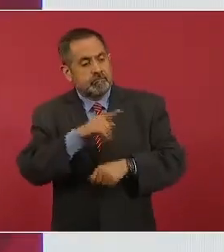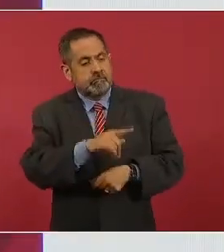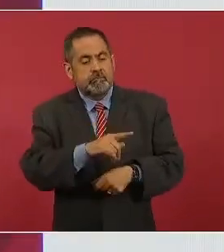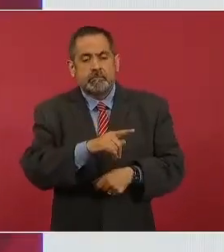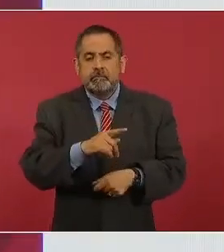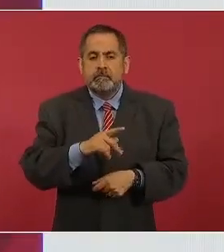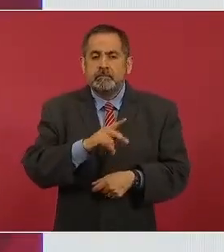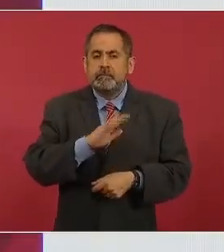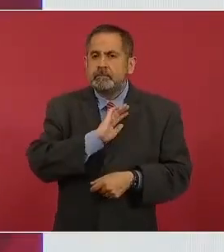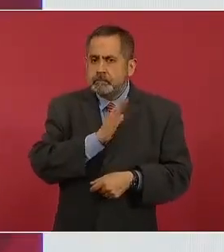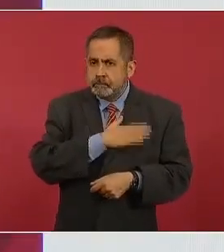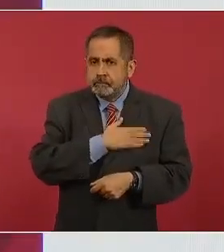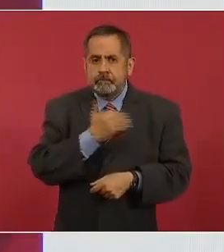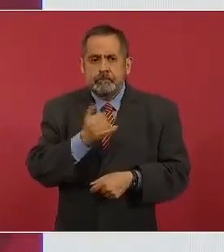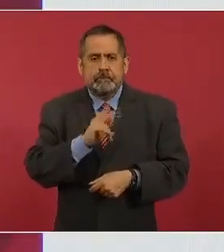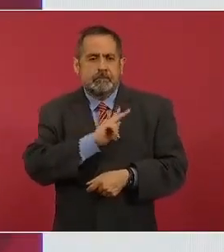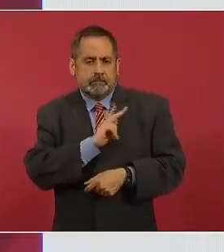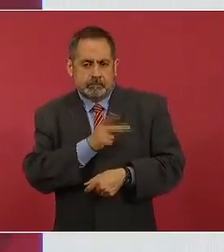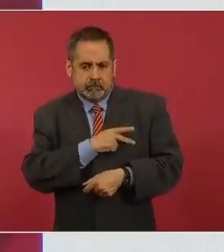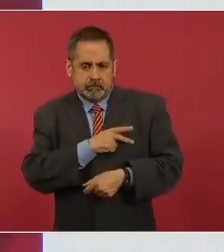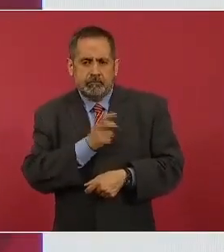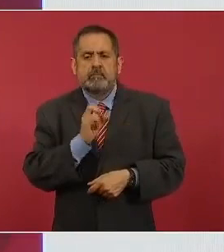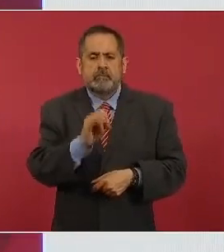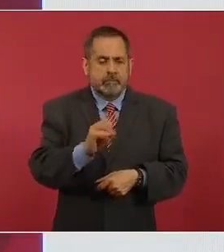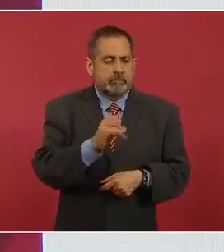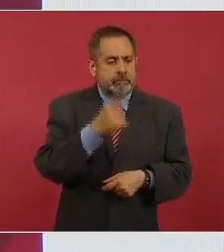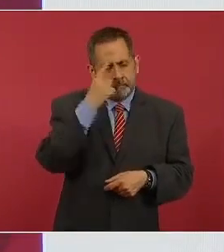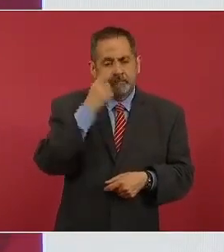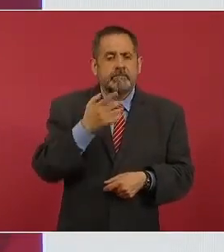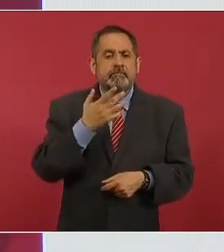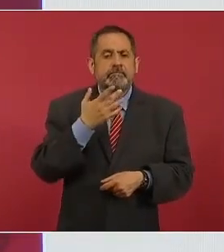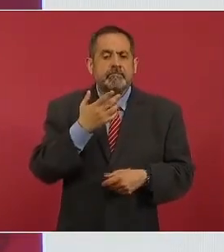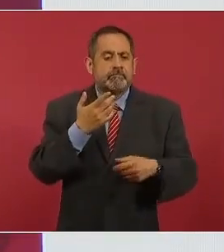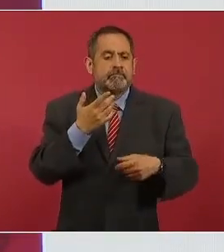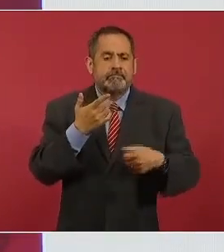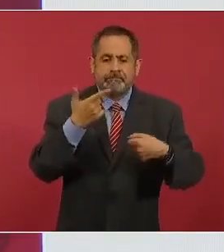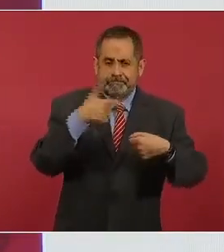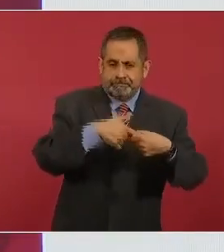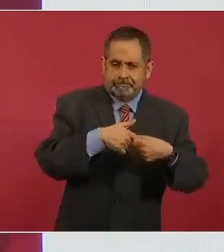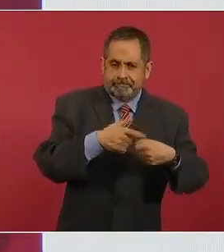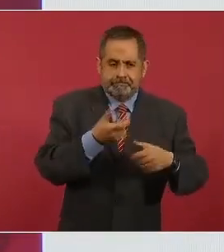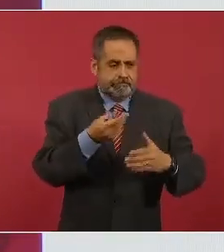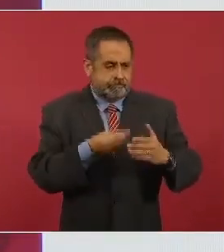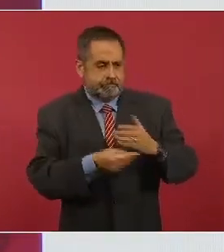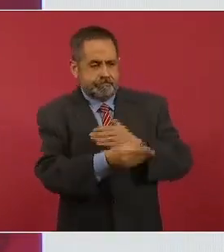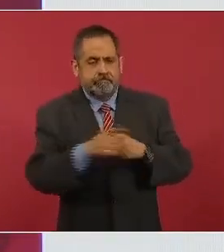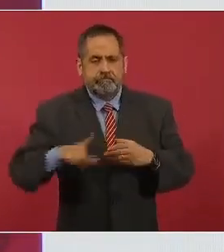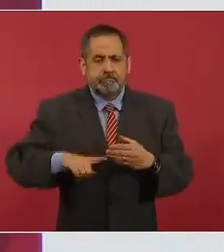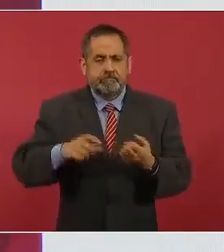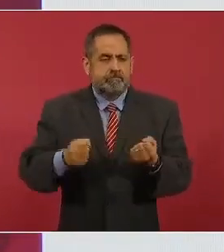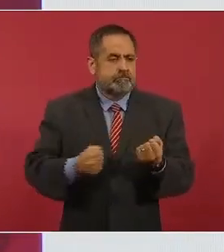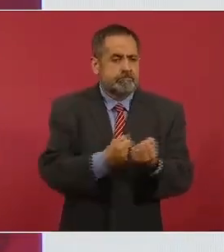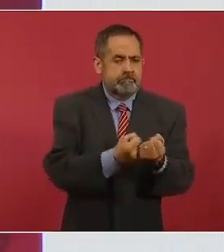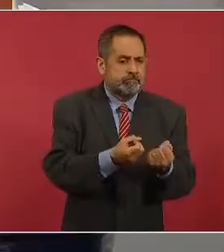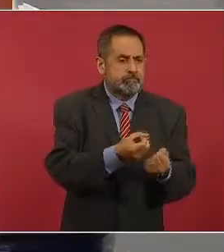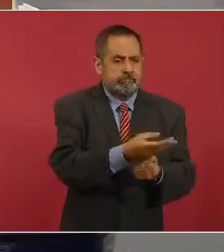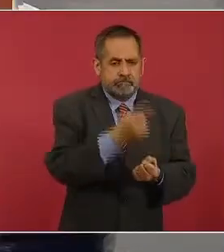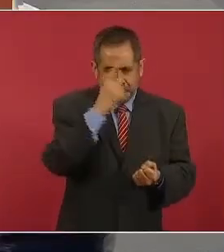España un subsidio a las gasolinas, unos centavos de